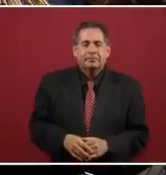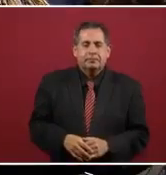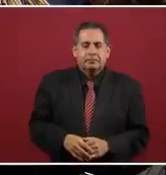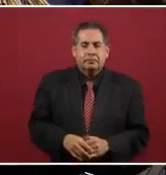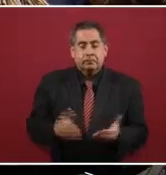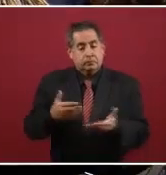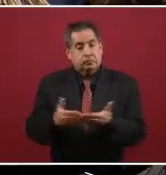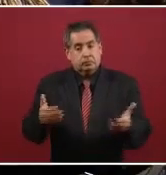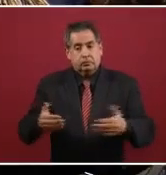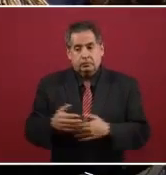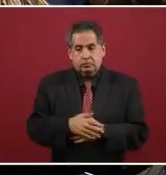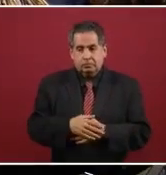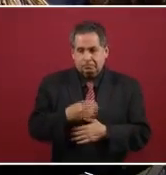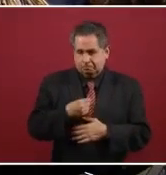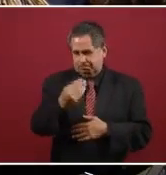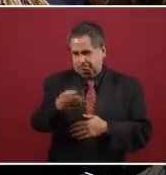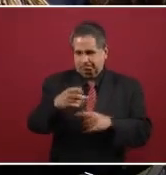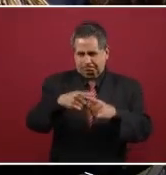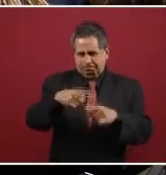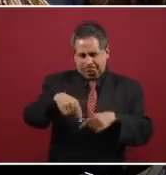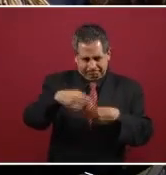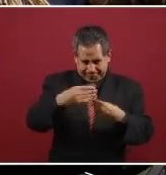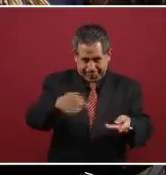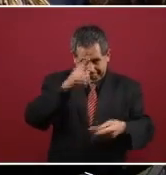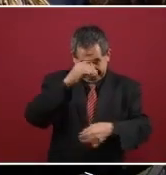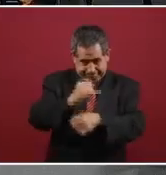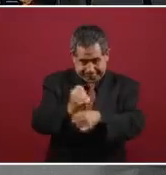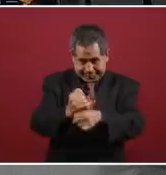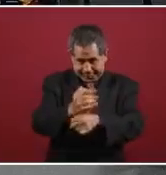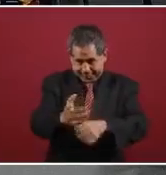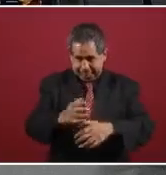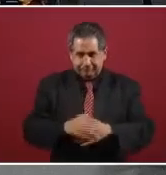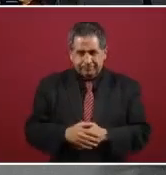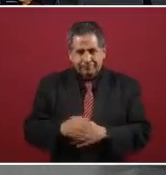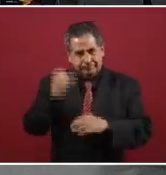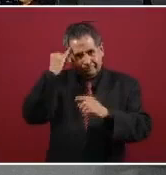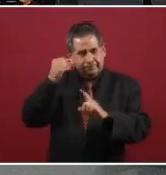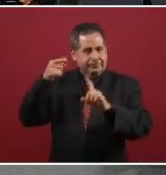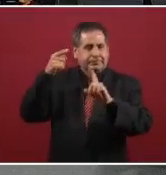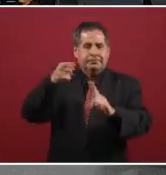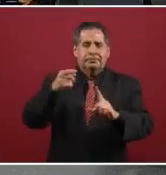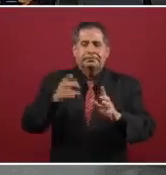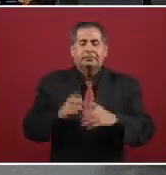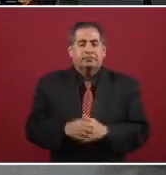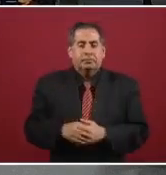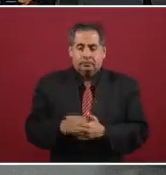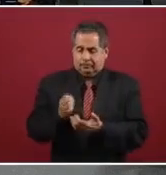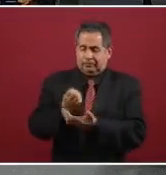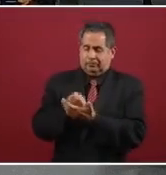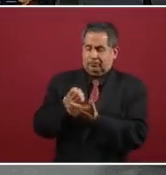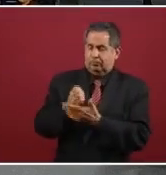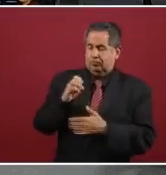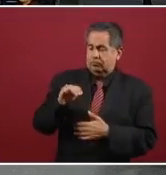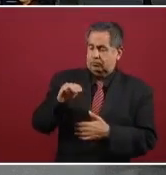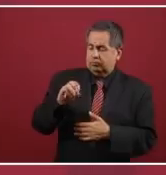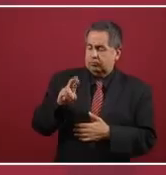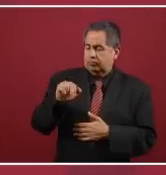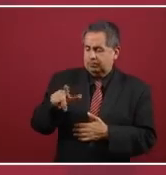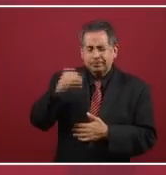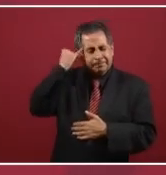Ahora estoy, ahí se los dejo de tarea, ayúdenme. La idea es eso, la economía moral.